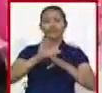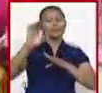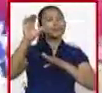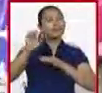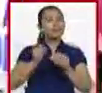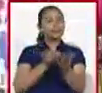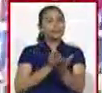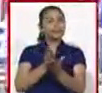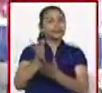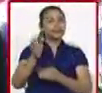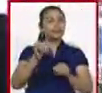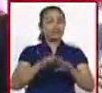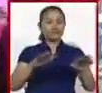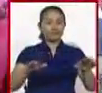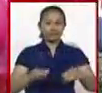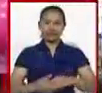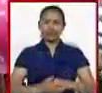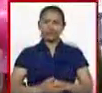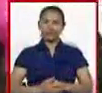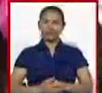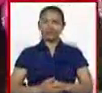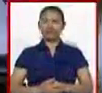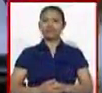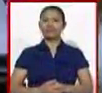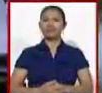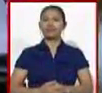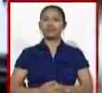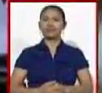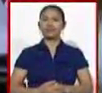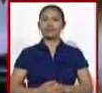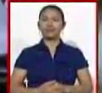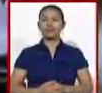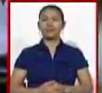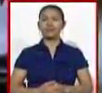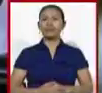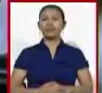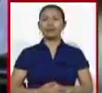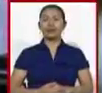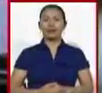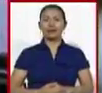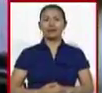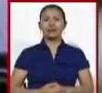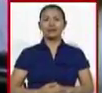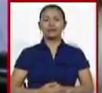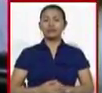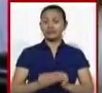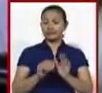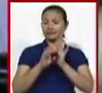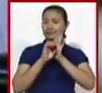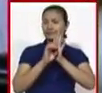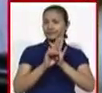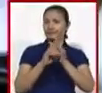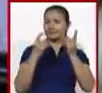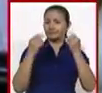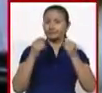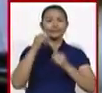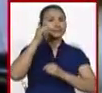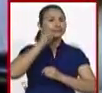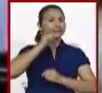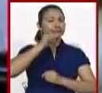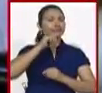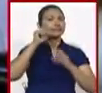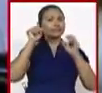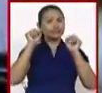cumplir con los derechos de los niños. Y esto es lo que se trata de ejemplificar, que las